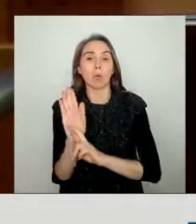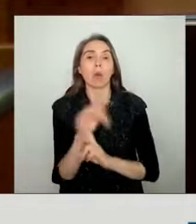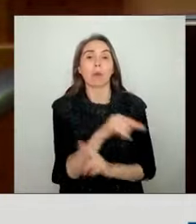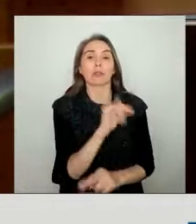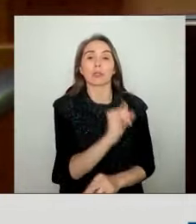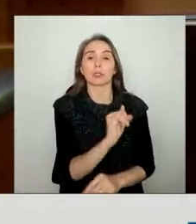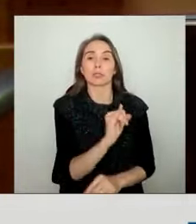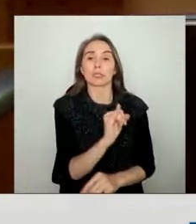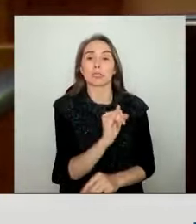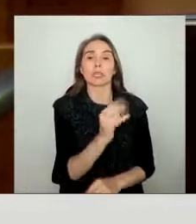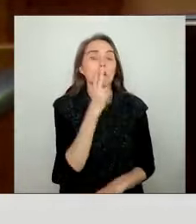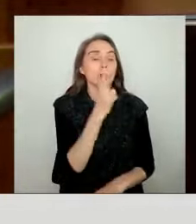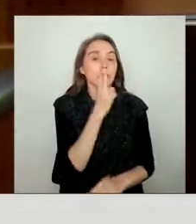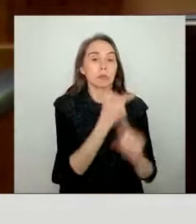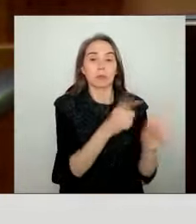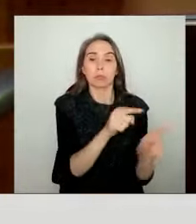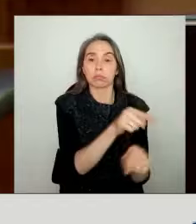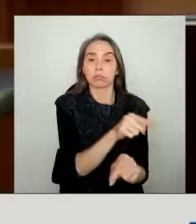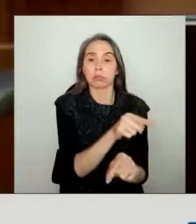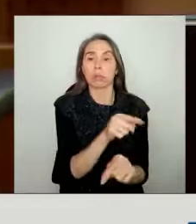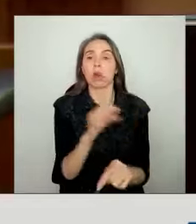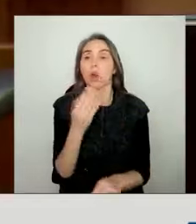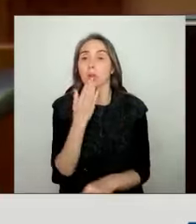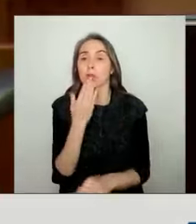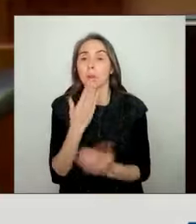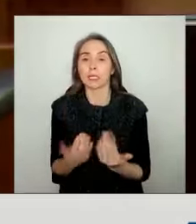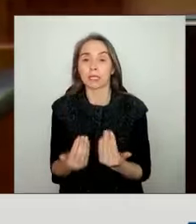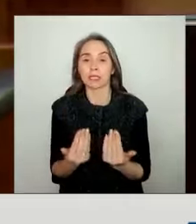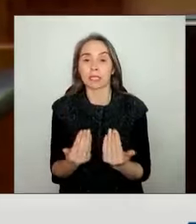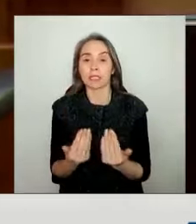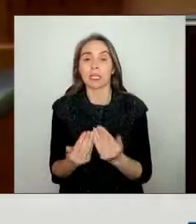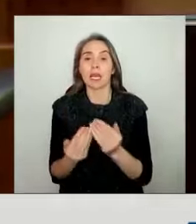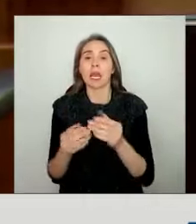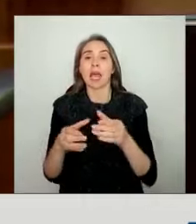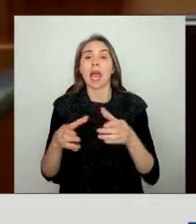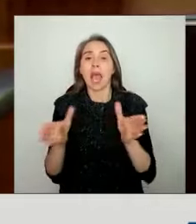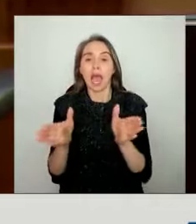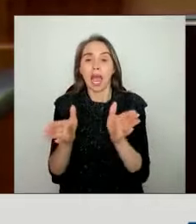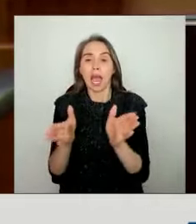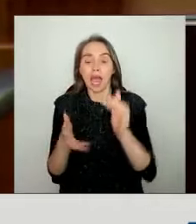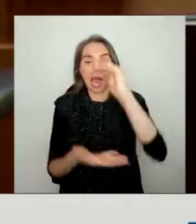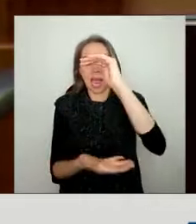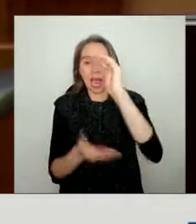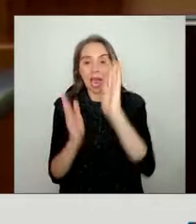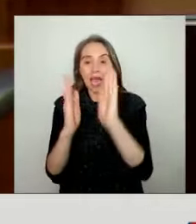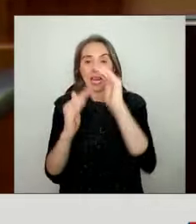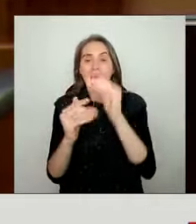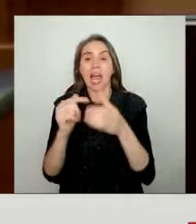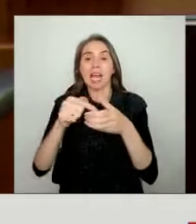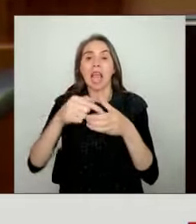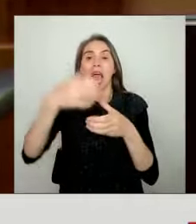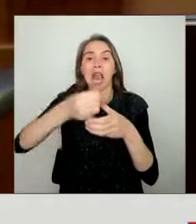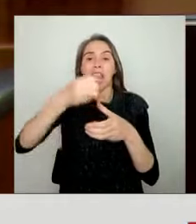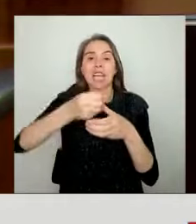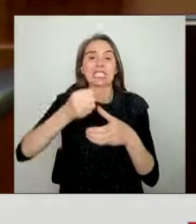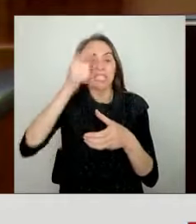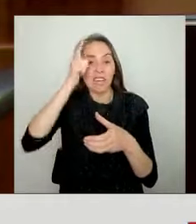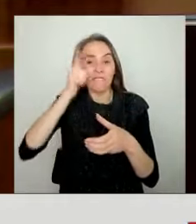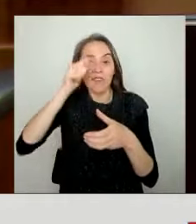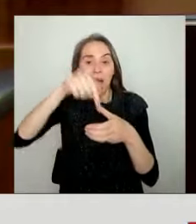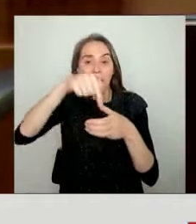tabaco o también sería necesario que las cajas de leche de vaca dijeran que la leche que ahí contiene puede